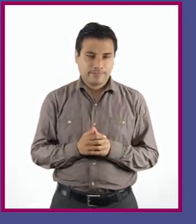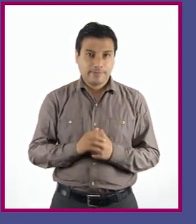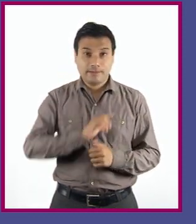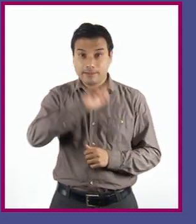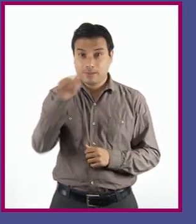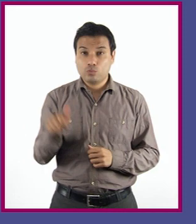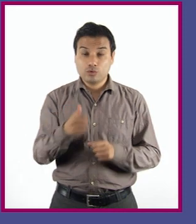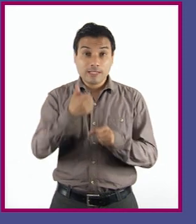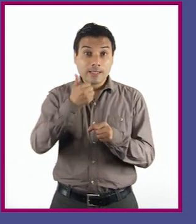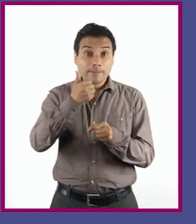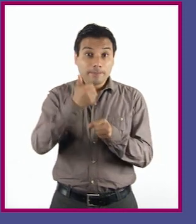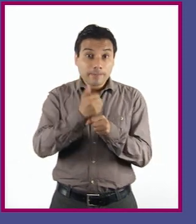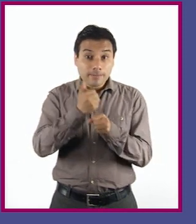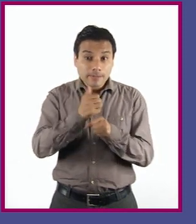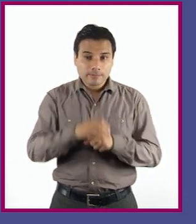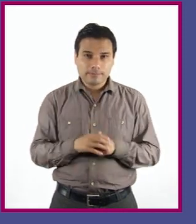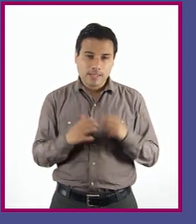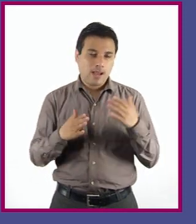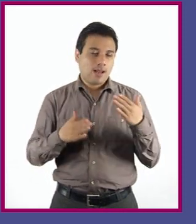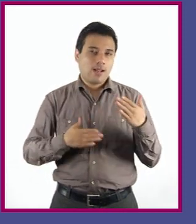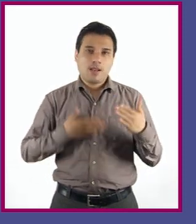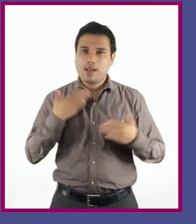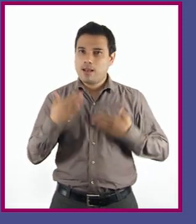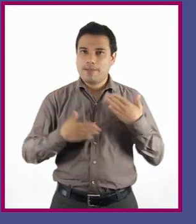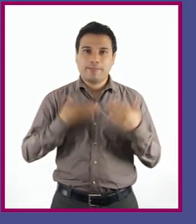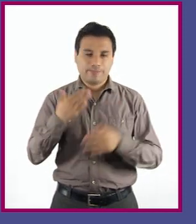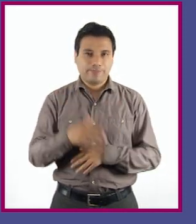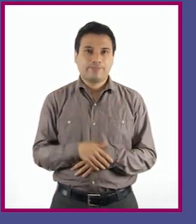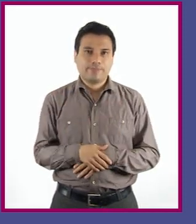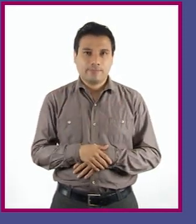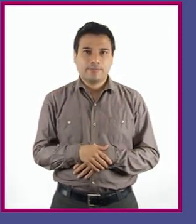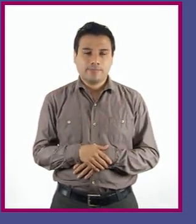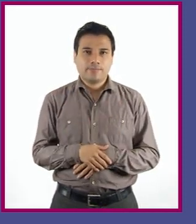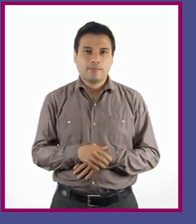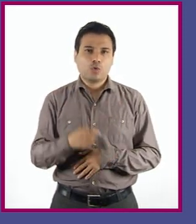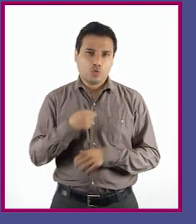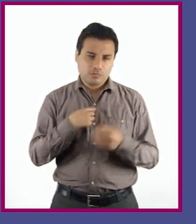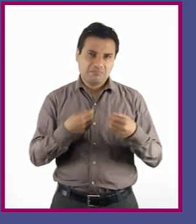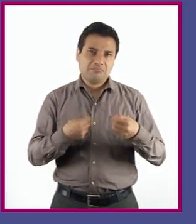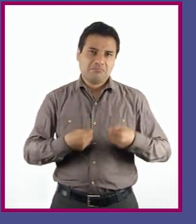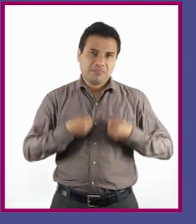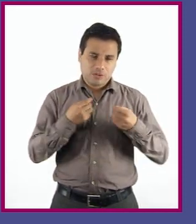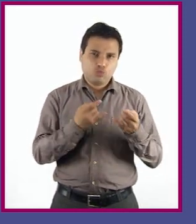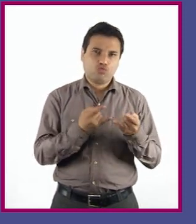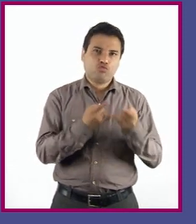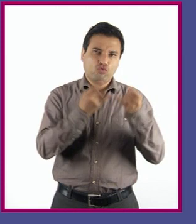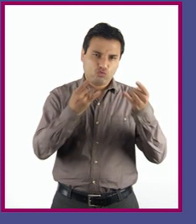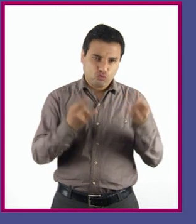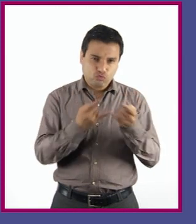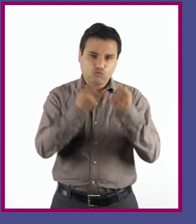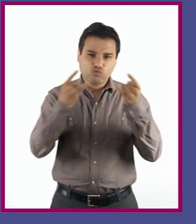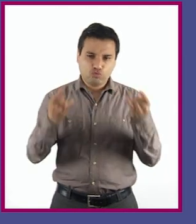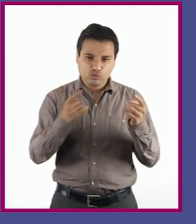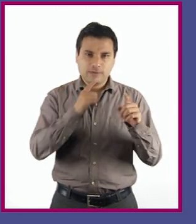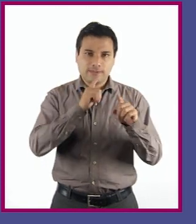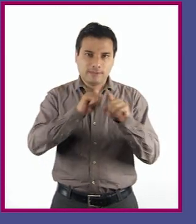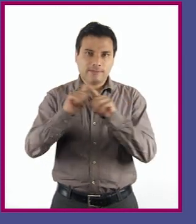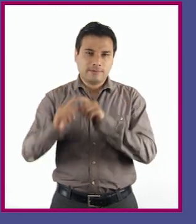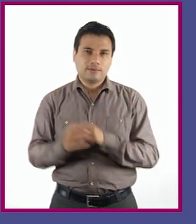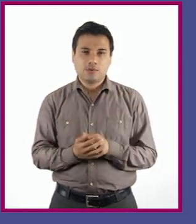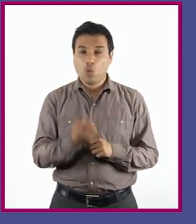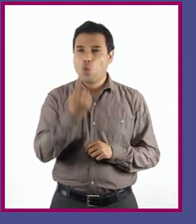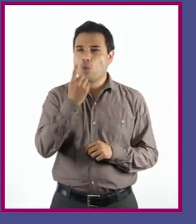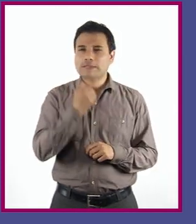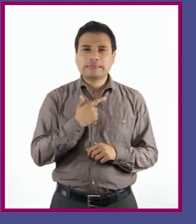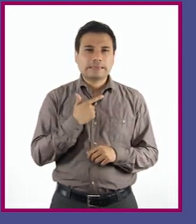cuya época fue muy alegre. Tuve varias vivencias muy importantes. Una de ellas fue